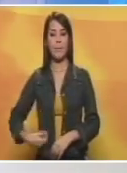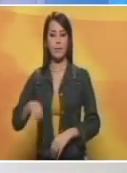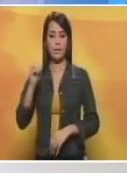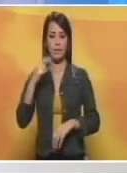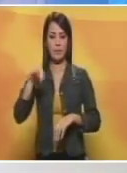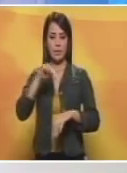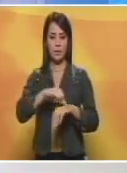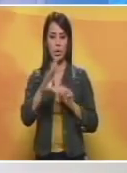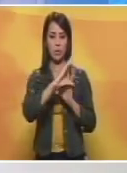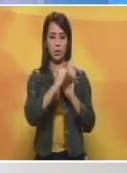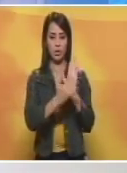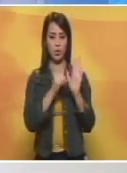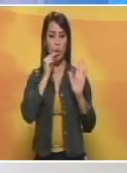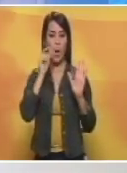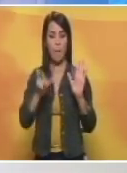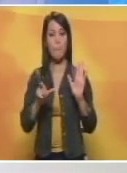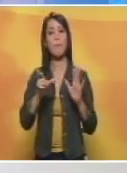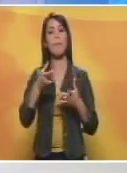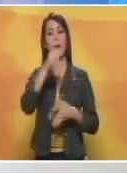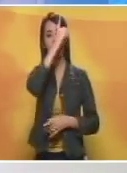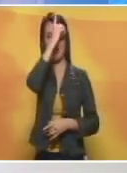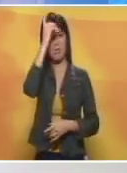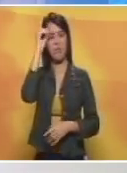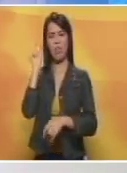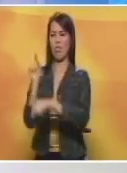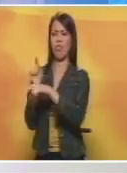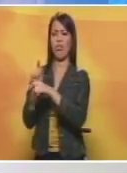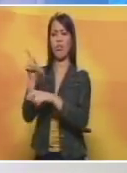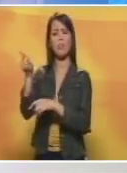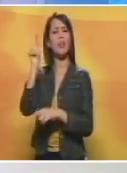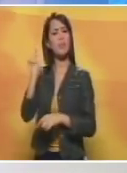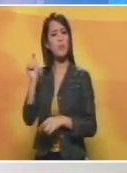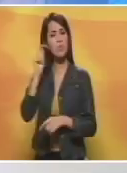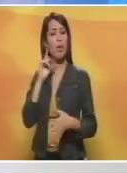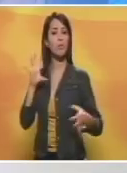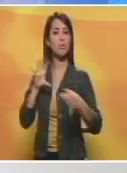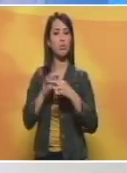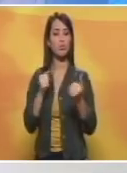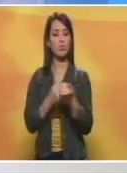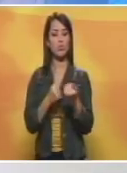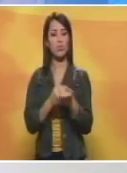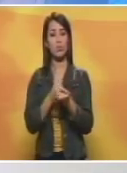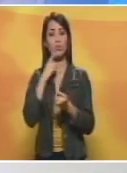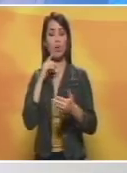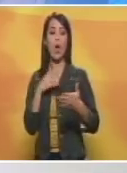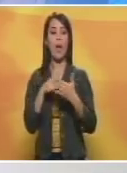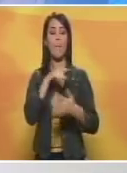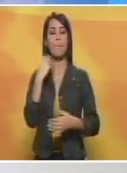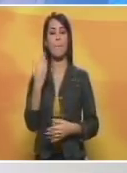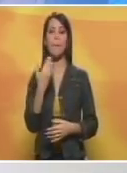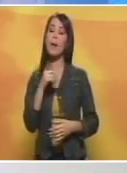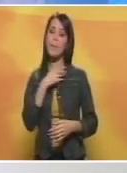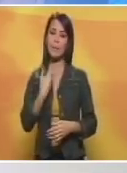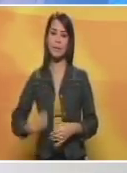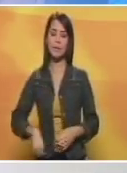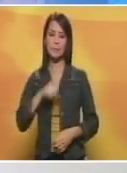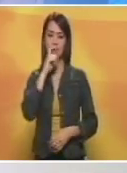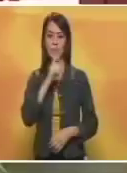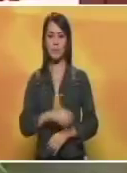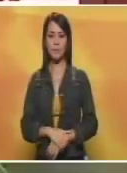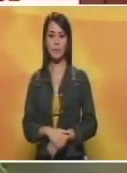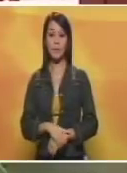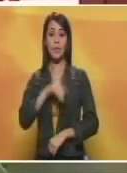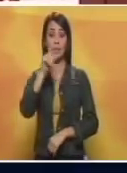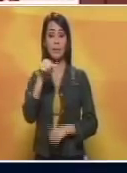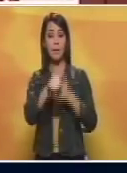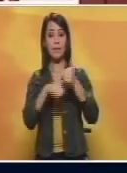nacional constituyente diosdado cabello acusó al diputado ismael garcía de estar involucrado en el atentado contra el presidente nicolás maduro el también primer